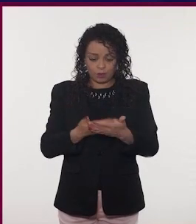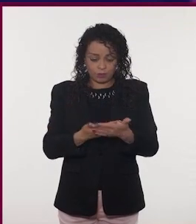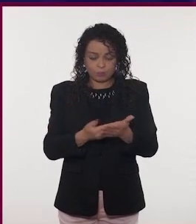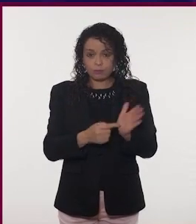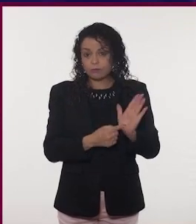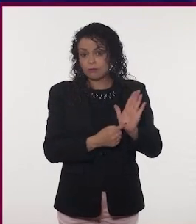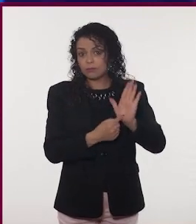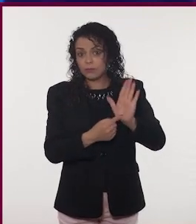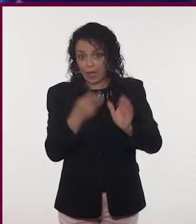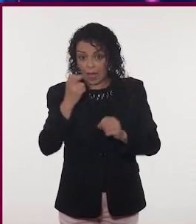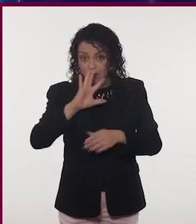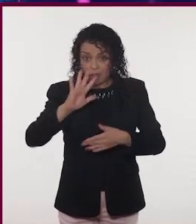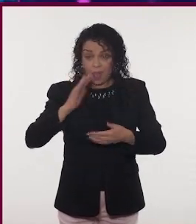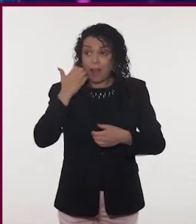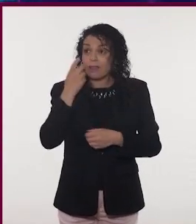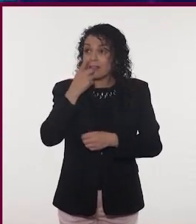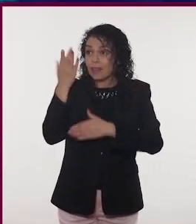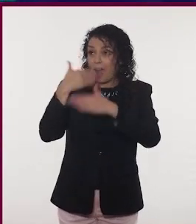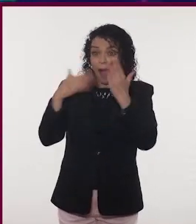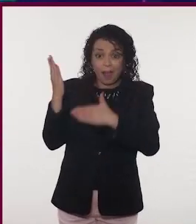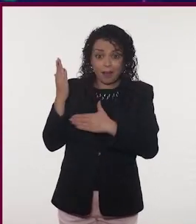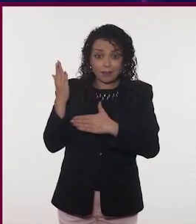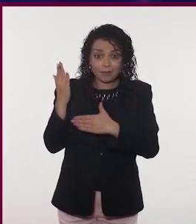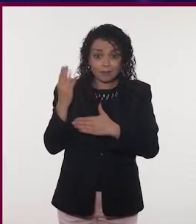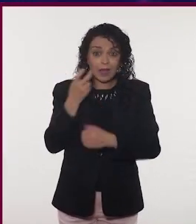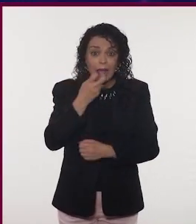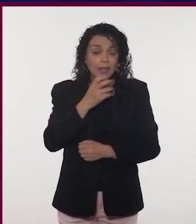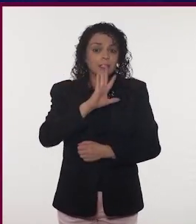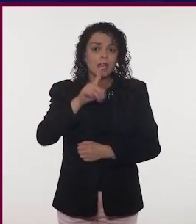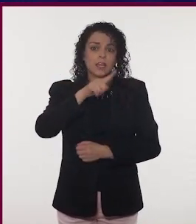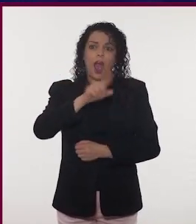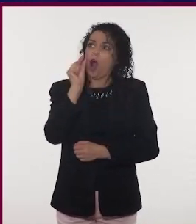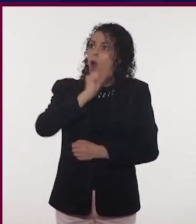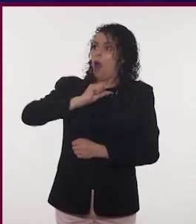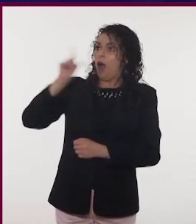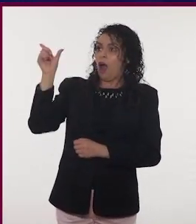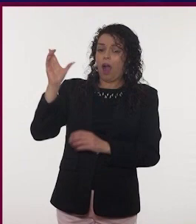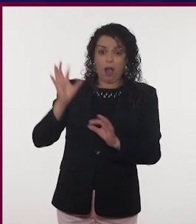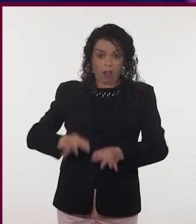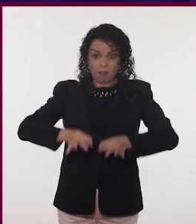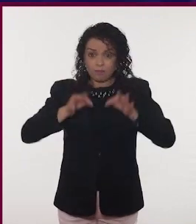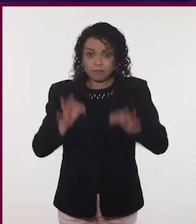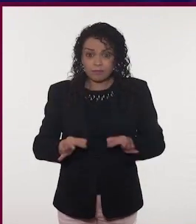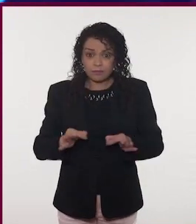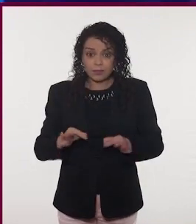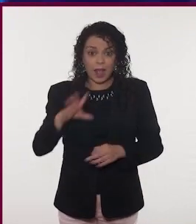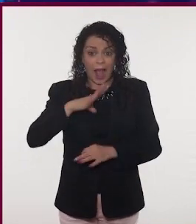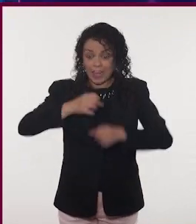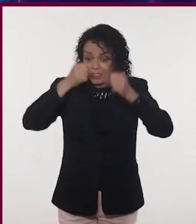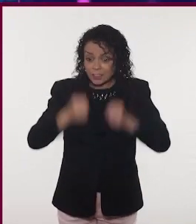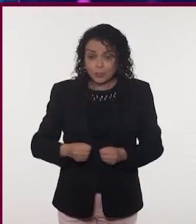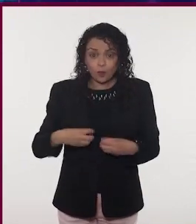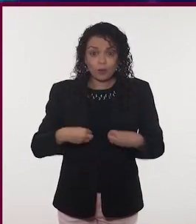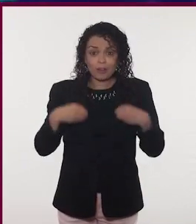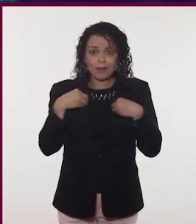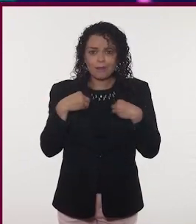éxito, ni nos va a hacer ser alguien en la vida, ni nos garantiza nada. Es